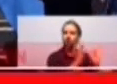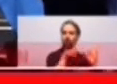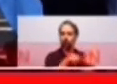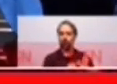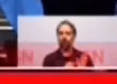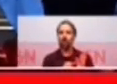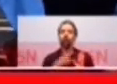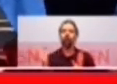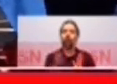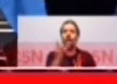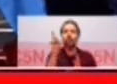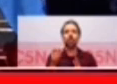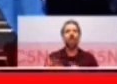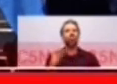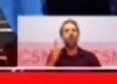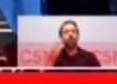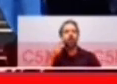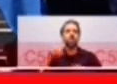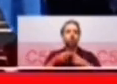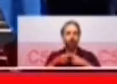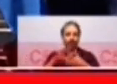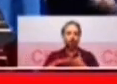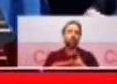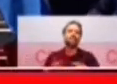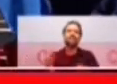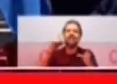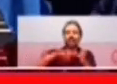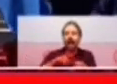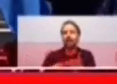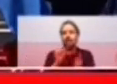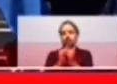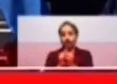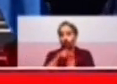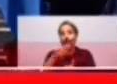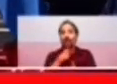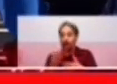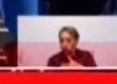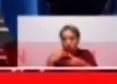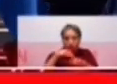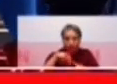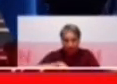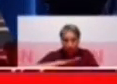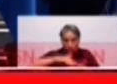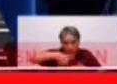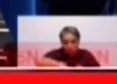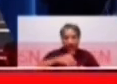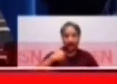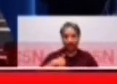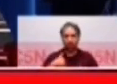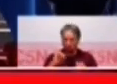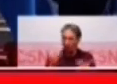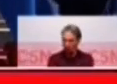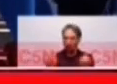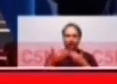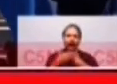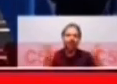de que reacciones ante esto y después un dú que va a tener estas reformas laborales que va a tener estos nuevos conceptos digo todo eso y todo eso junto eh yo no